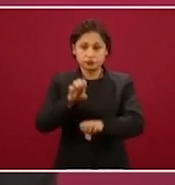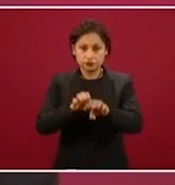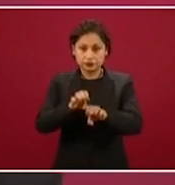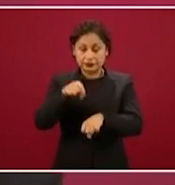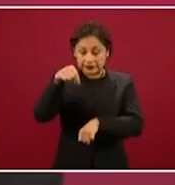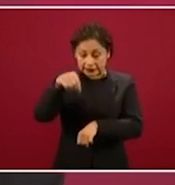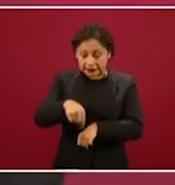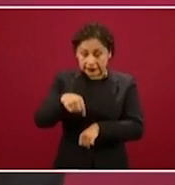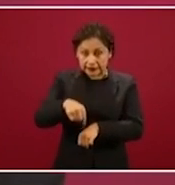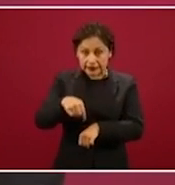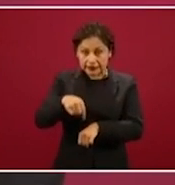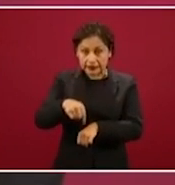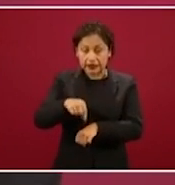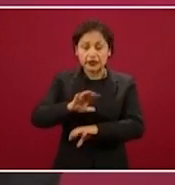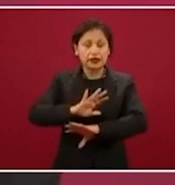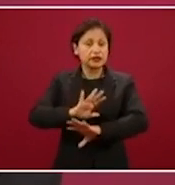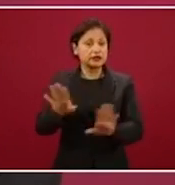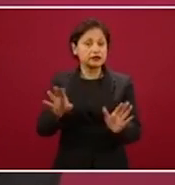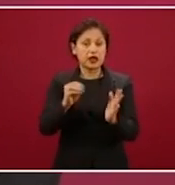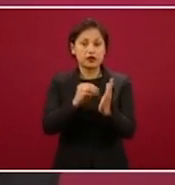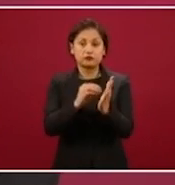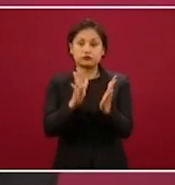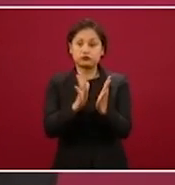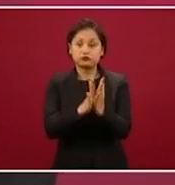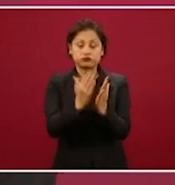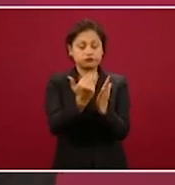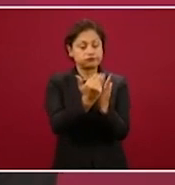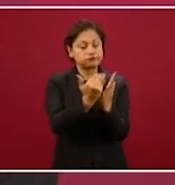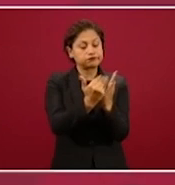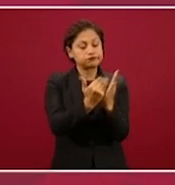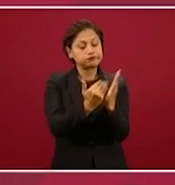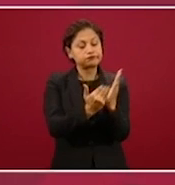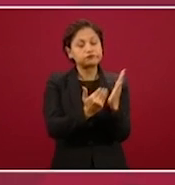ya se están estableciendo cláusulas